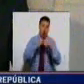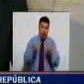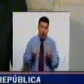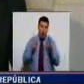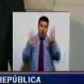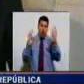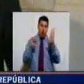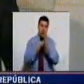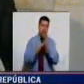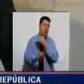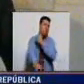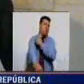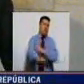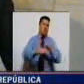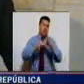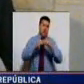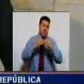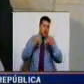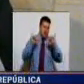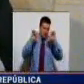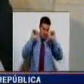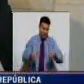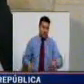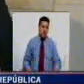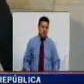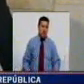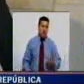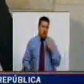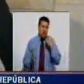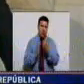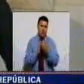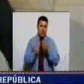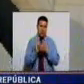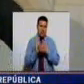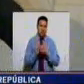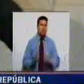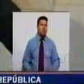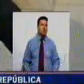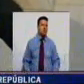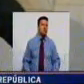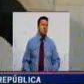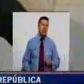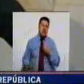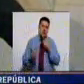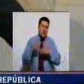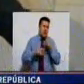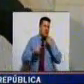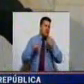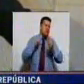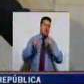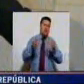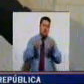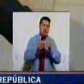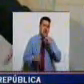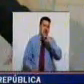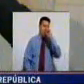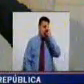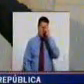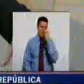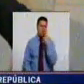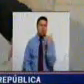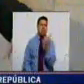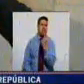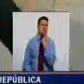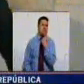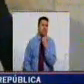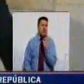8 mil millones de dólares, eso ya es un hecho comprobado, y aparece la discusión si allí solo hay equivocaciones